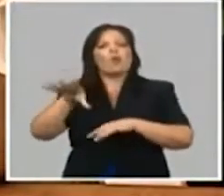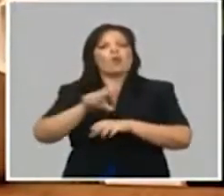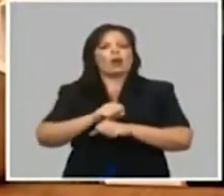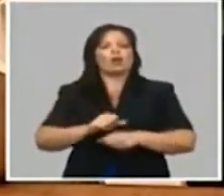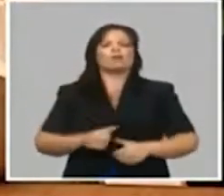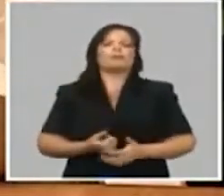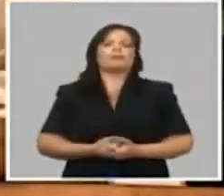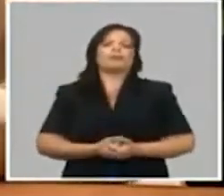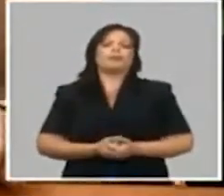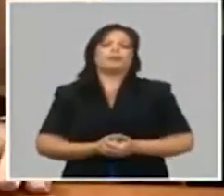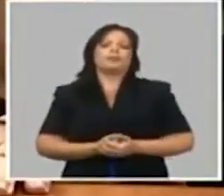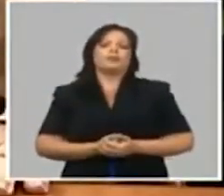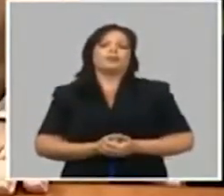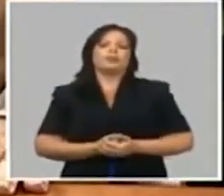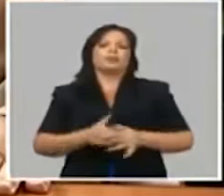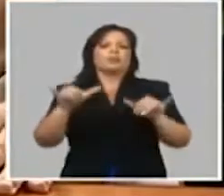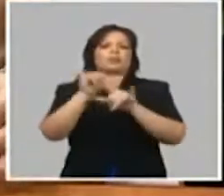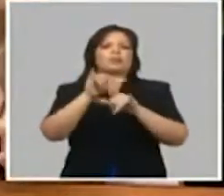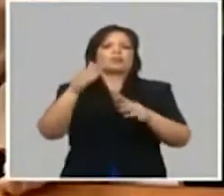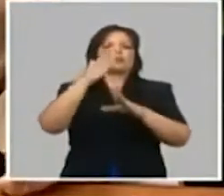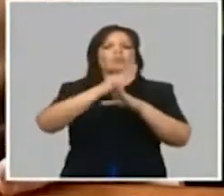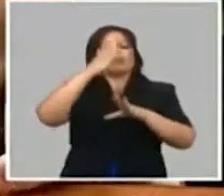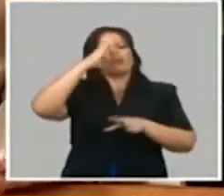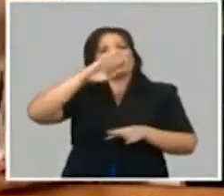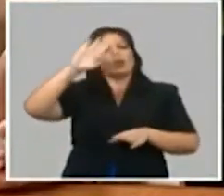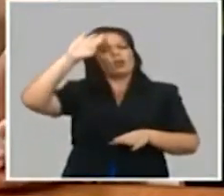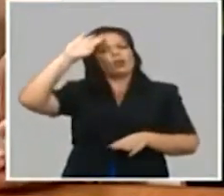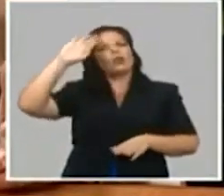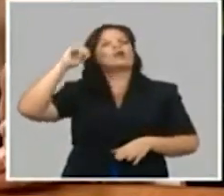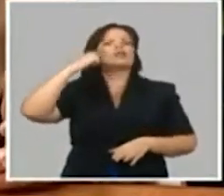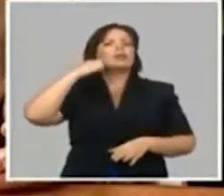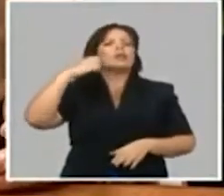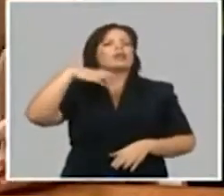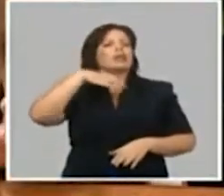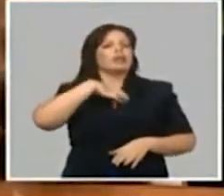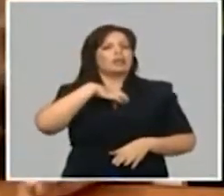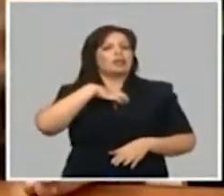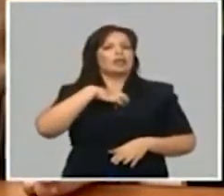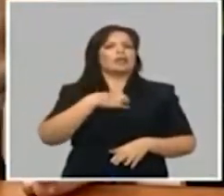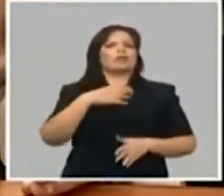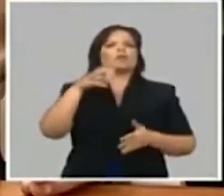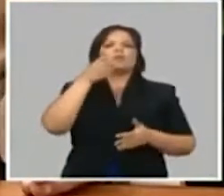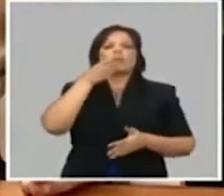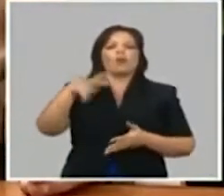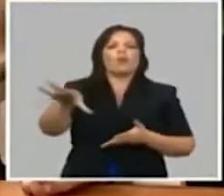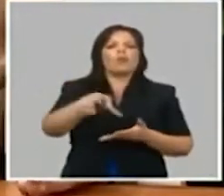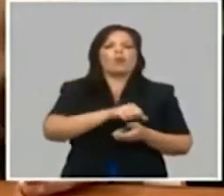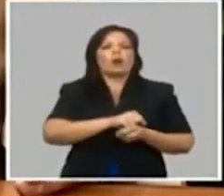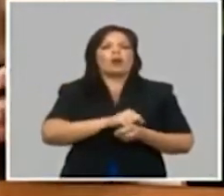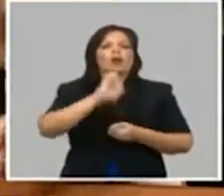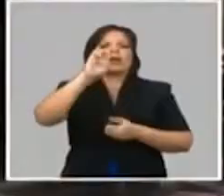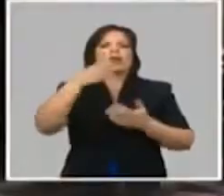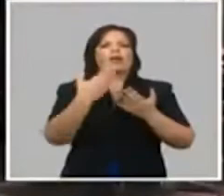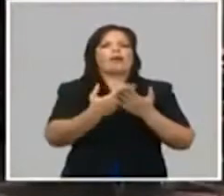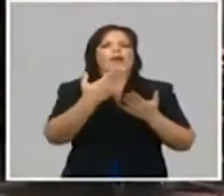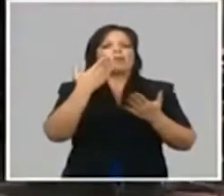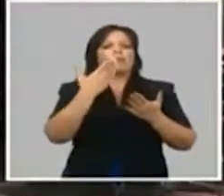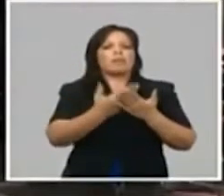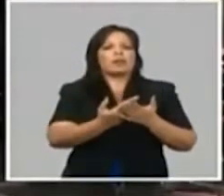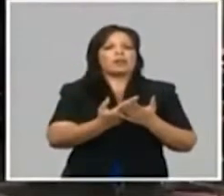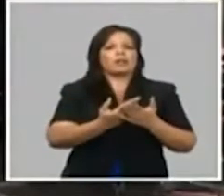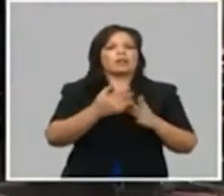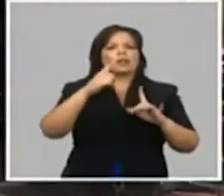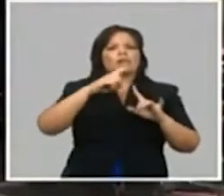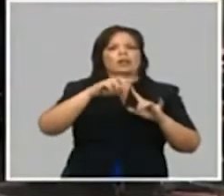provincia. Y en Santiago de Cuba, también, que existe un despacho de la empresa de Transcargo, podrá despachar para la provincia de Santiago de